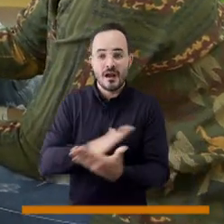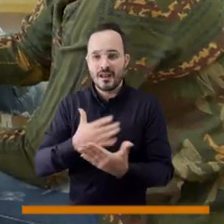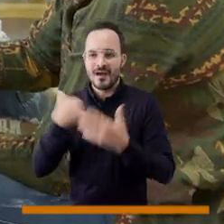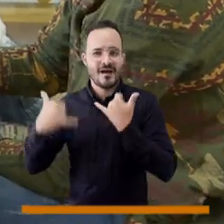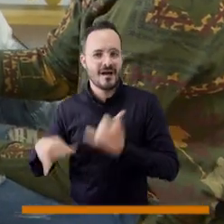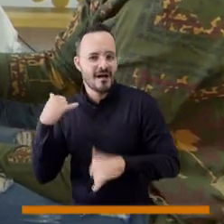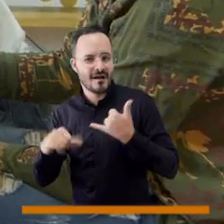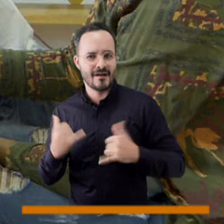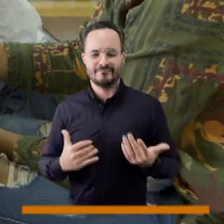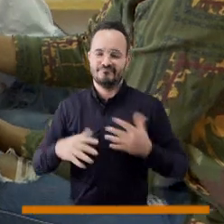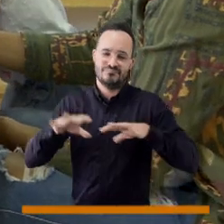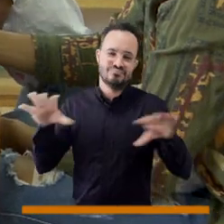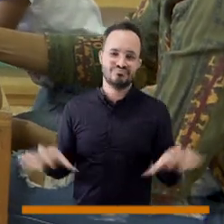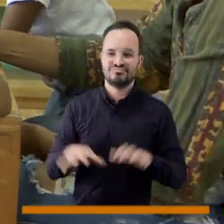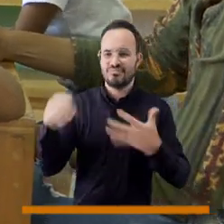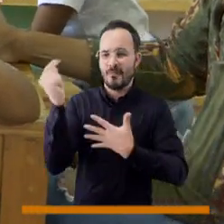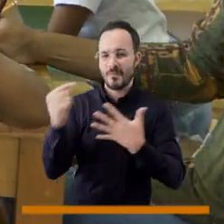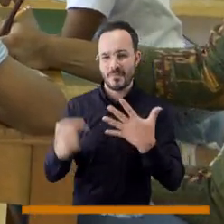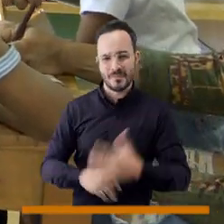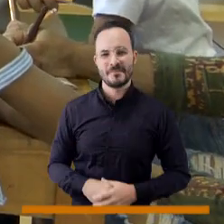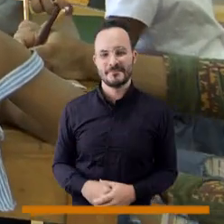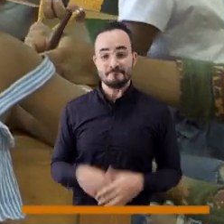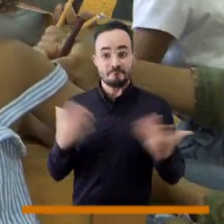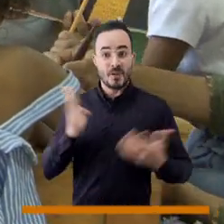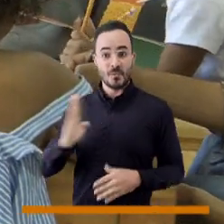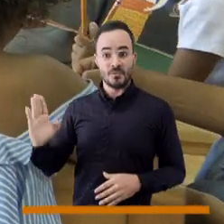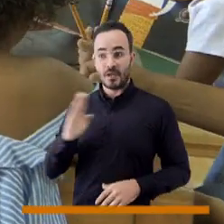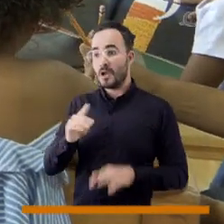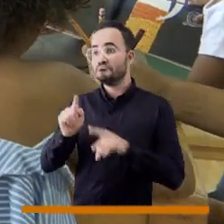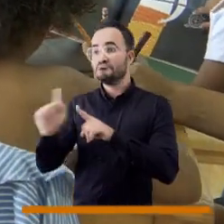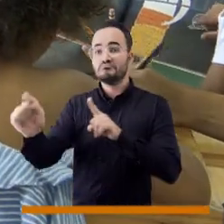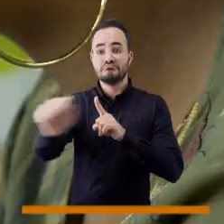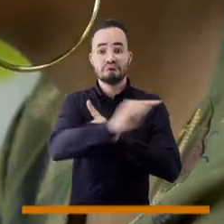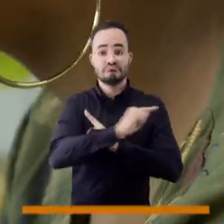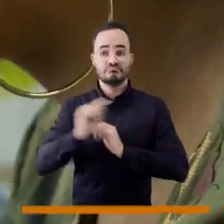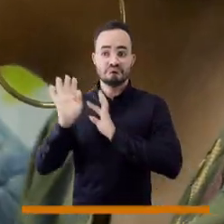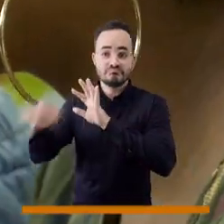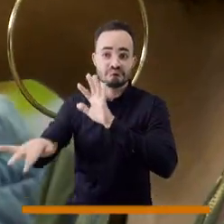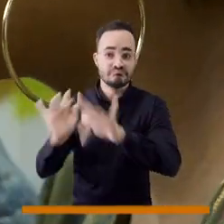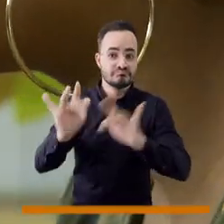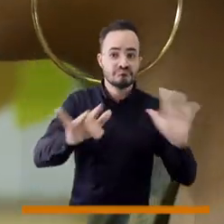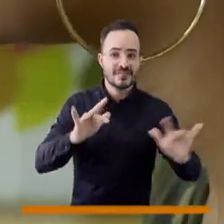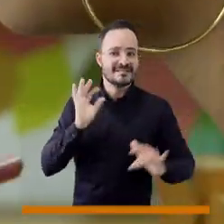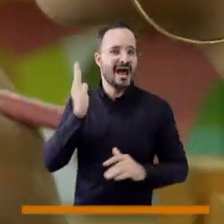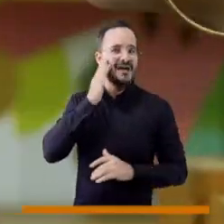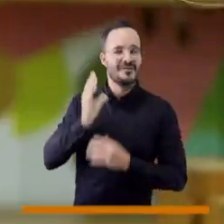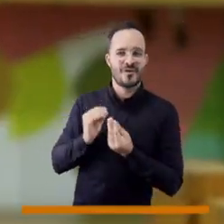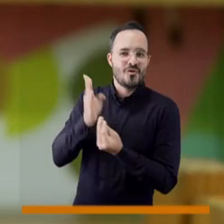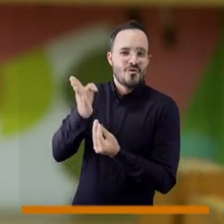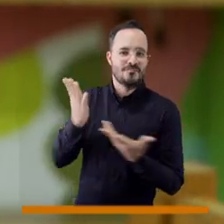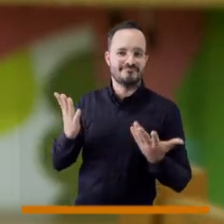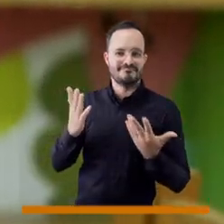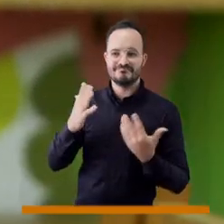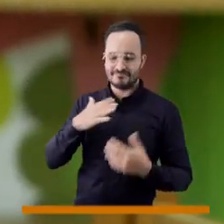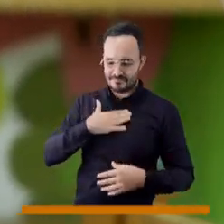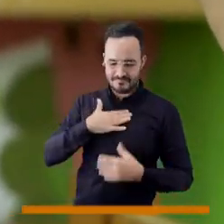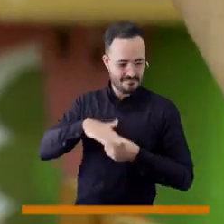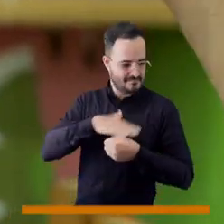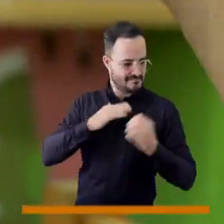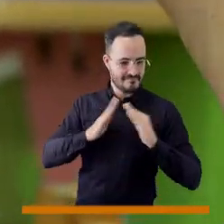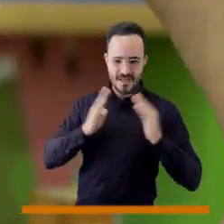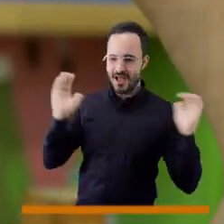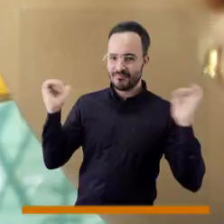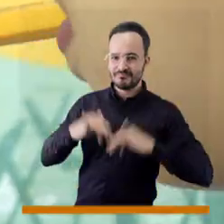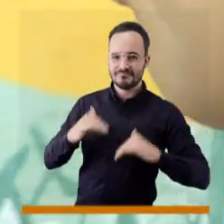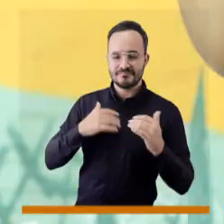algo muy, muy, muy importante es que la biblioteca siempre, donde esté, es el club de la gente del barrio. Bueno,